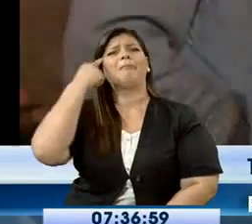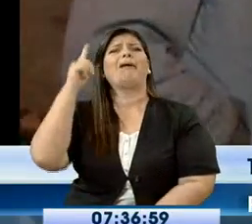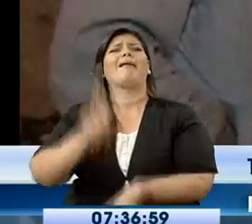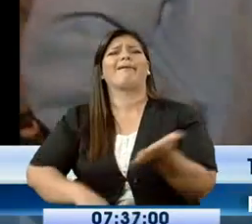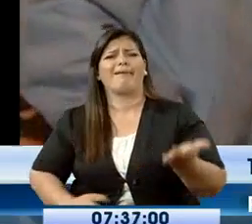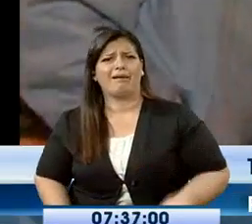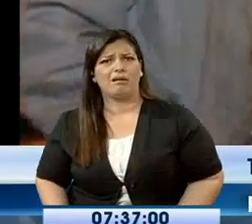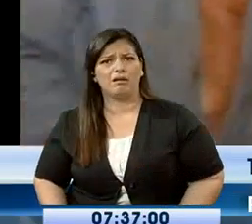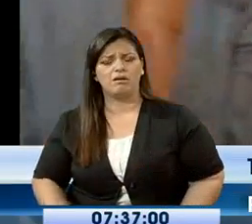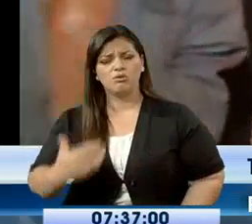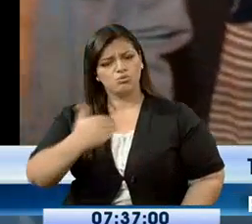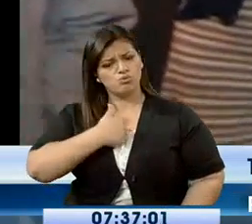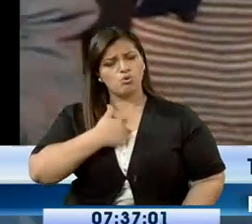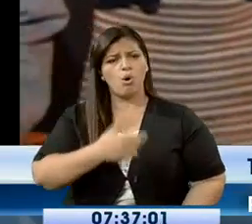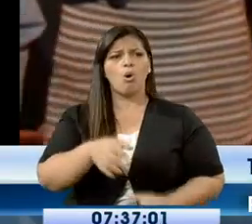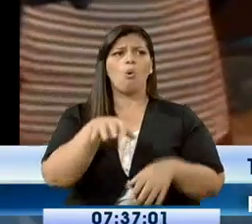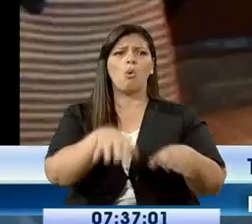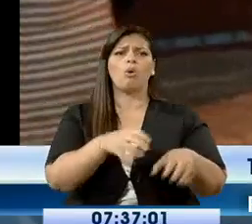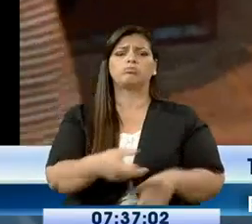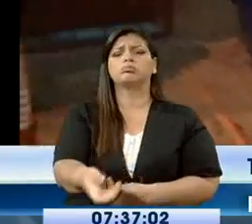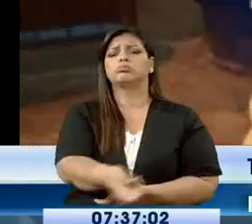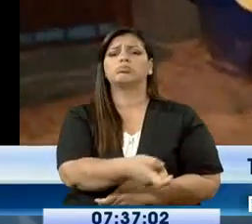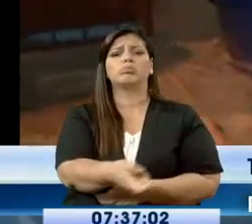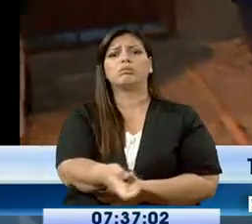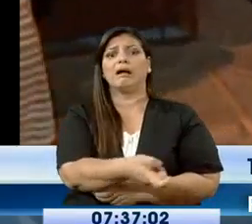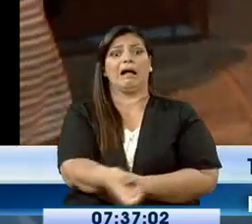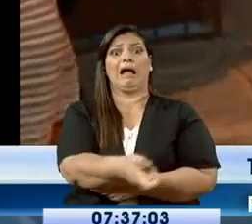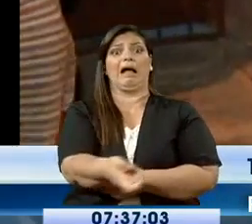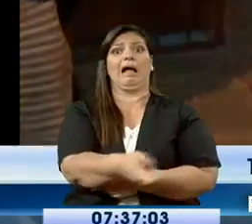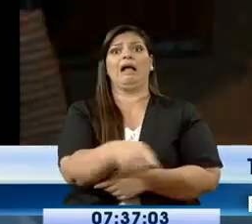los perritos, pero se fue